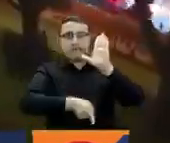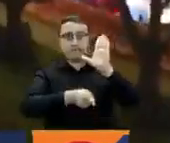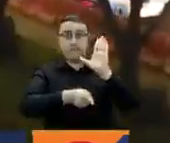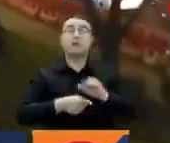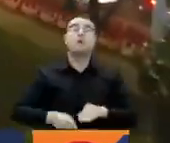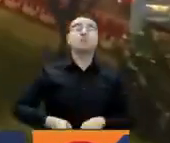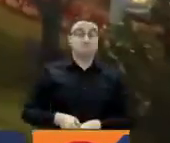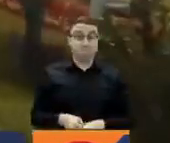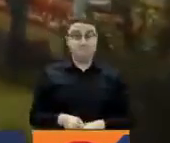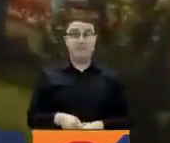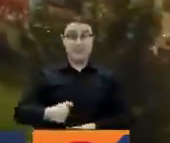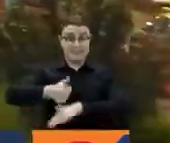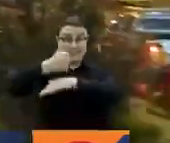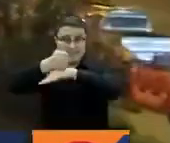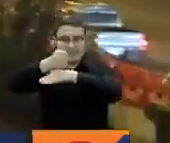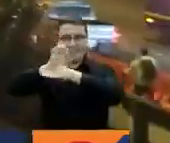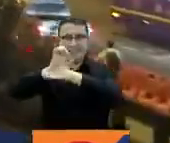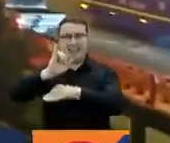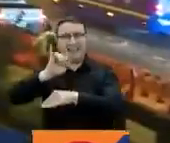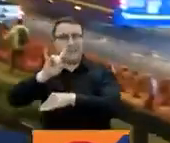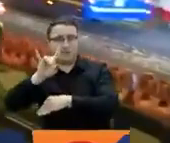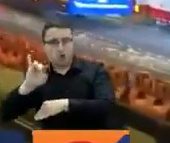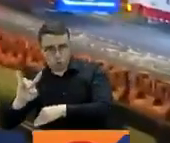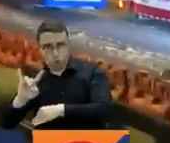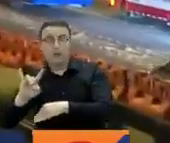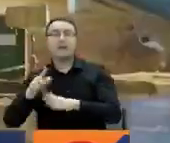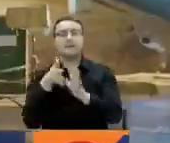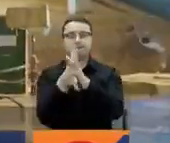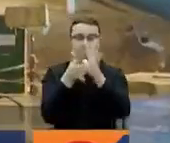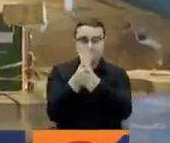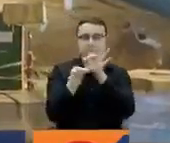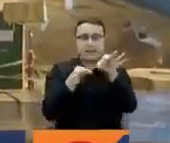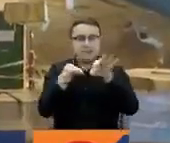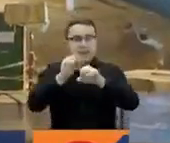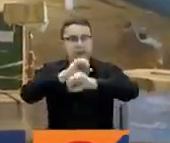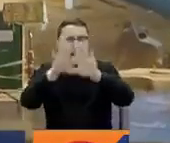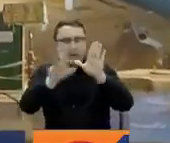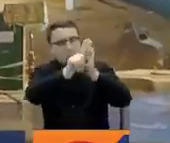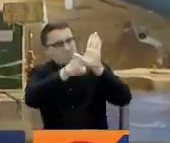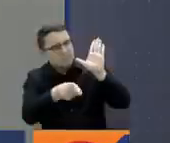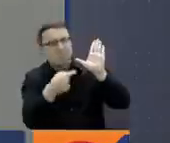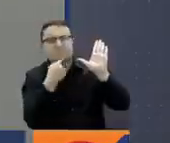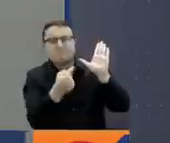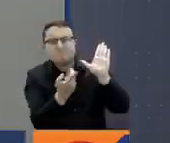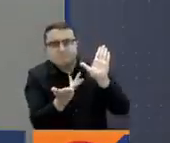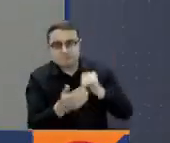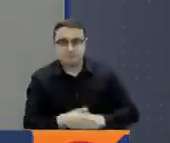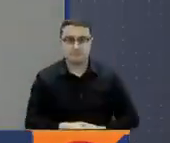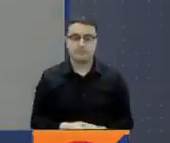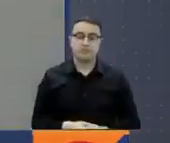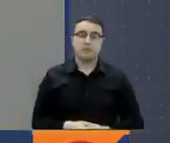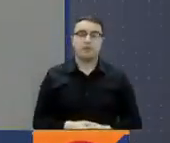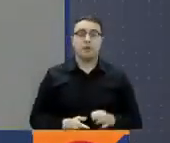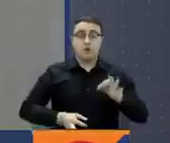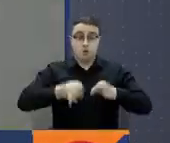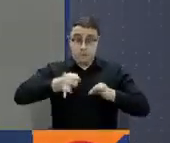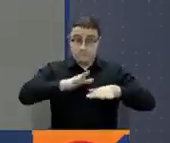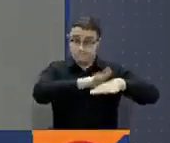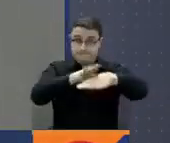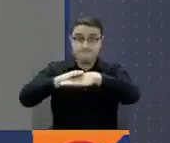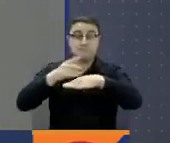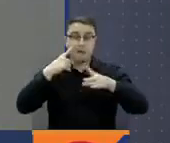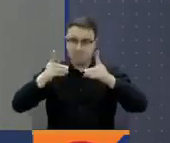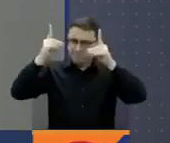Diego Sánchez, nos entrega precisamente sus declaraciones explicando lo que consistió este fallo. La jueza advierte que las razones que motivaron la